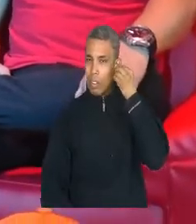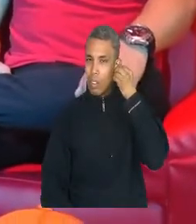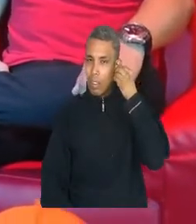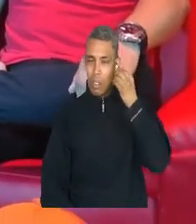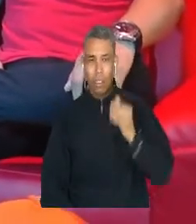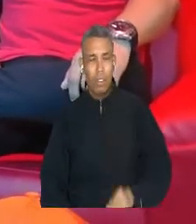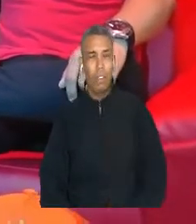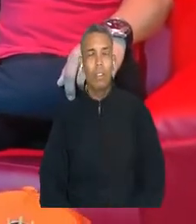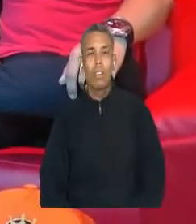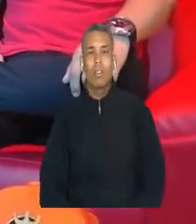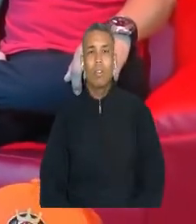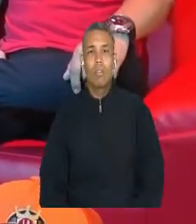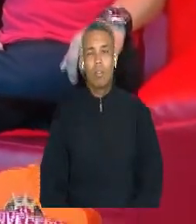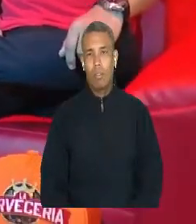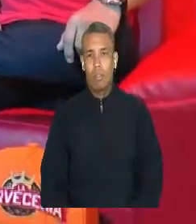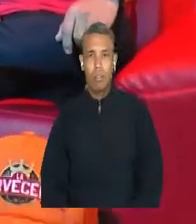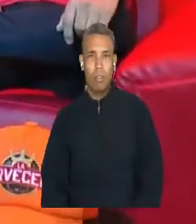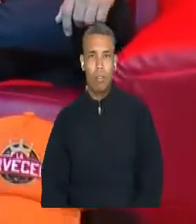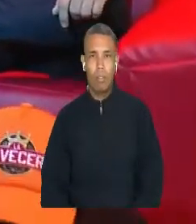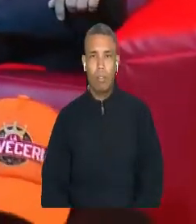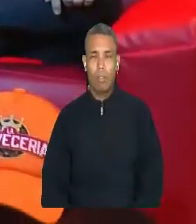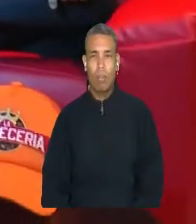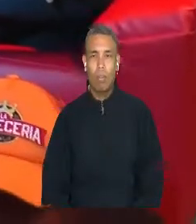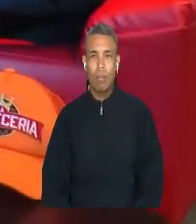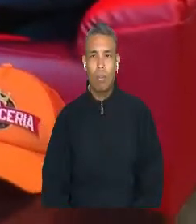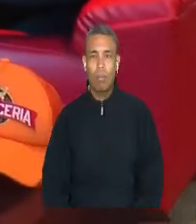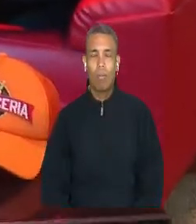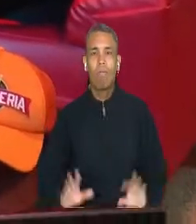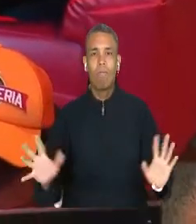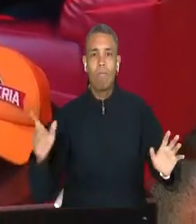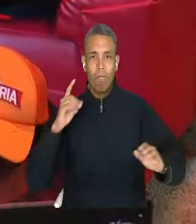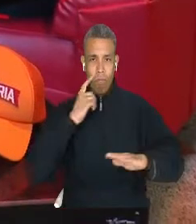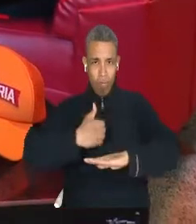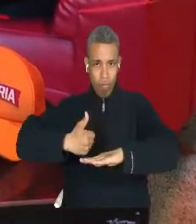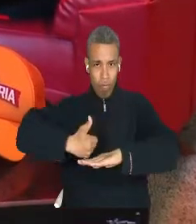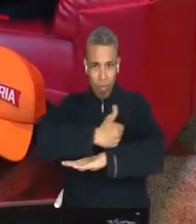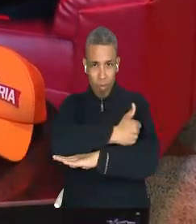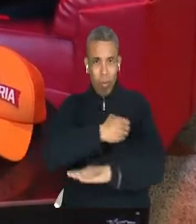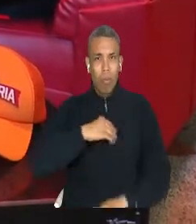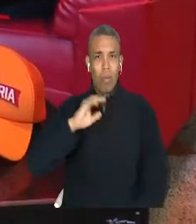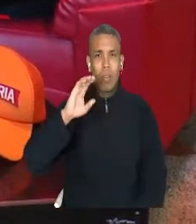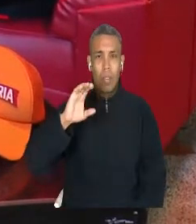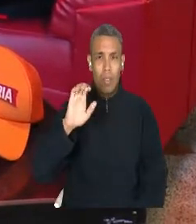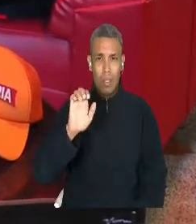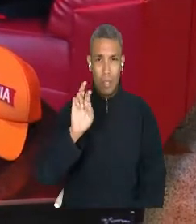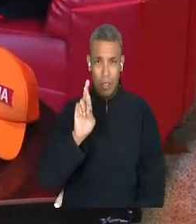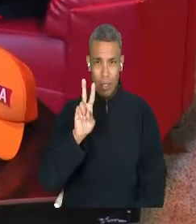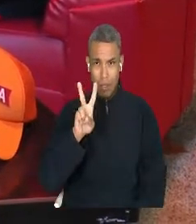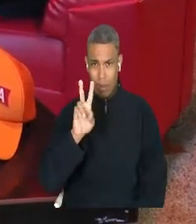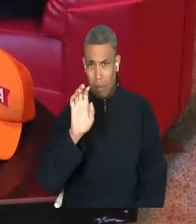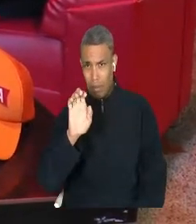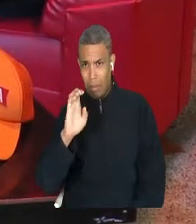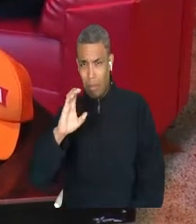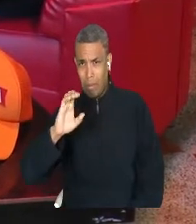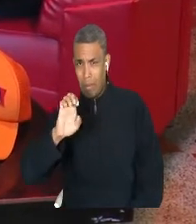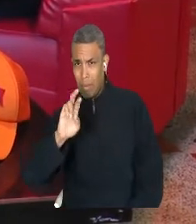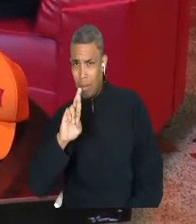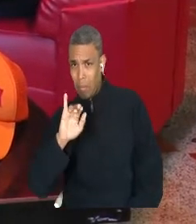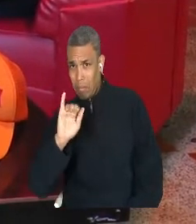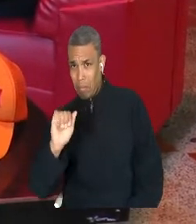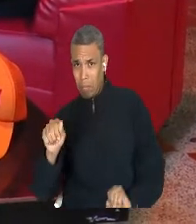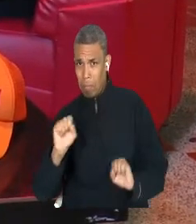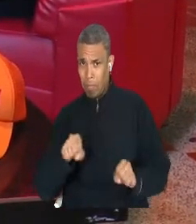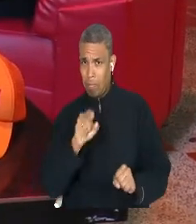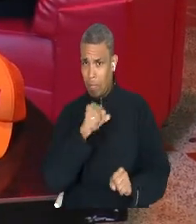otro sitio en la ciudad. Solo la cervecería tiene el ambiente que usted necesita propicio. Ya lo dijo Juan David, bien sea para usted